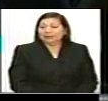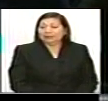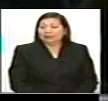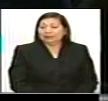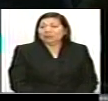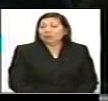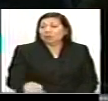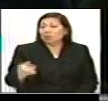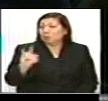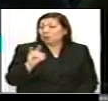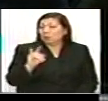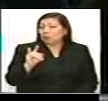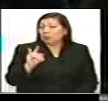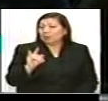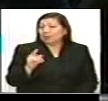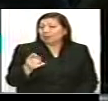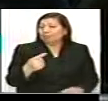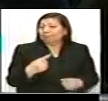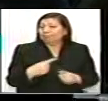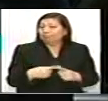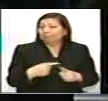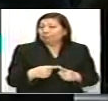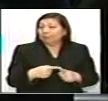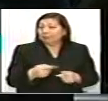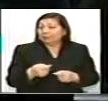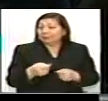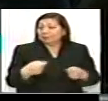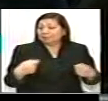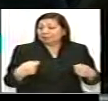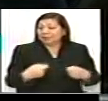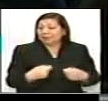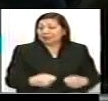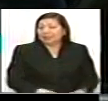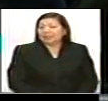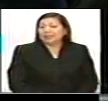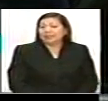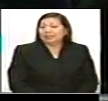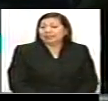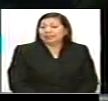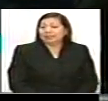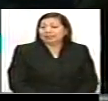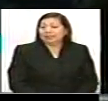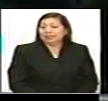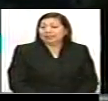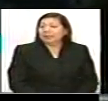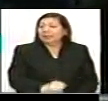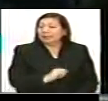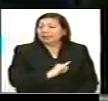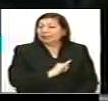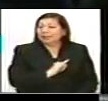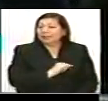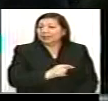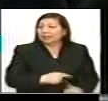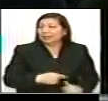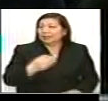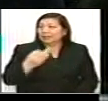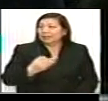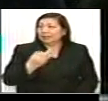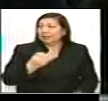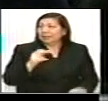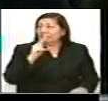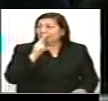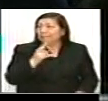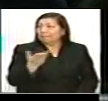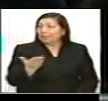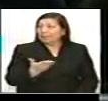el uso es múltiple en realidad. Pese a que hay instituciones especializadas en el Perú,